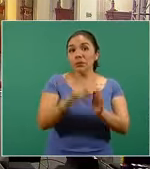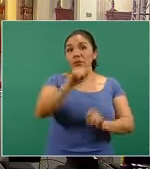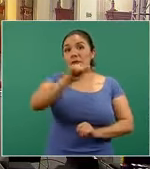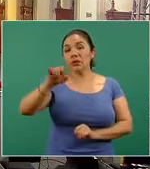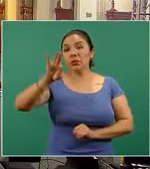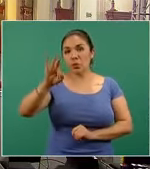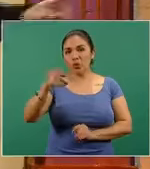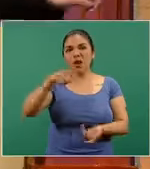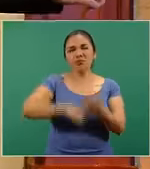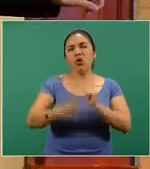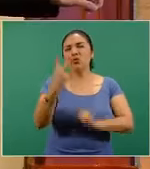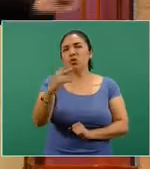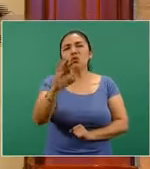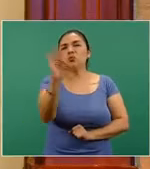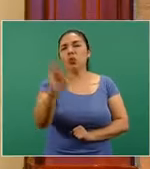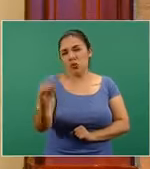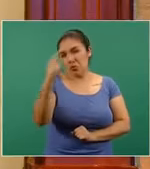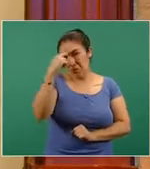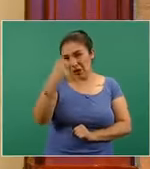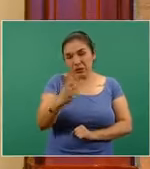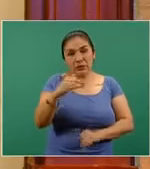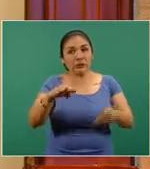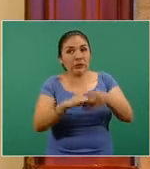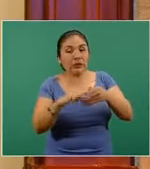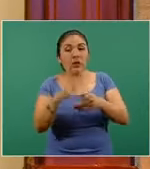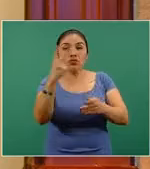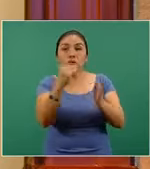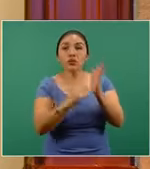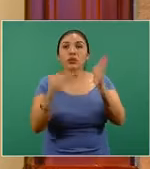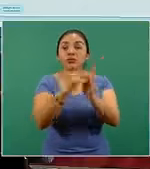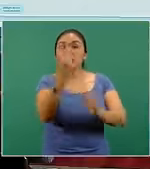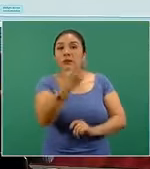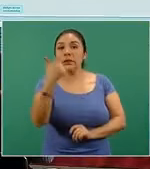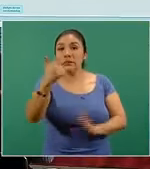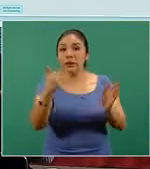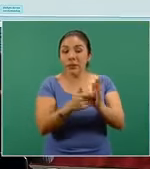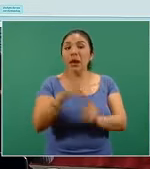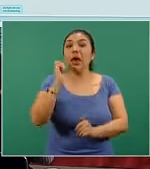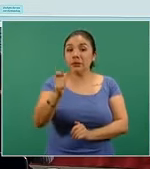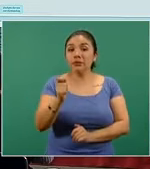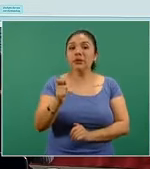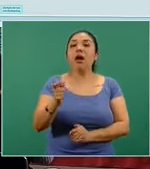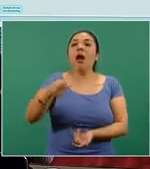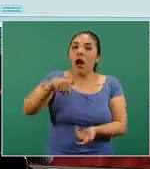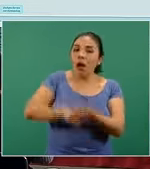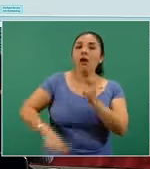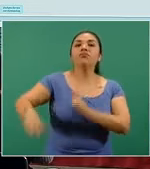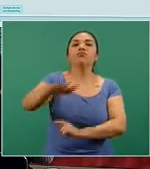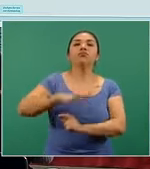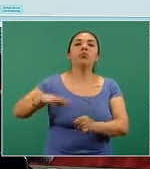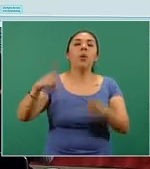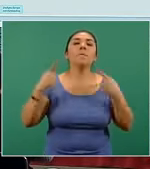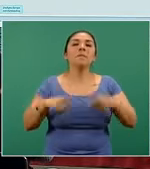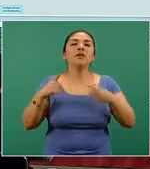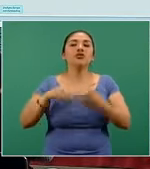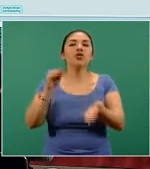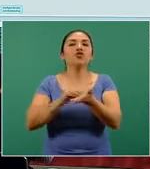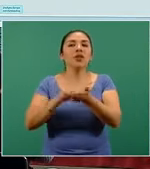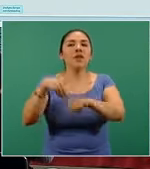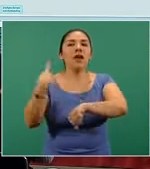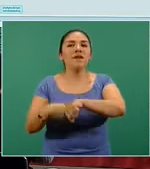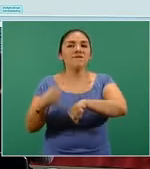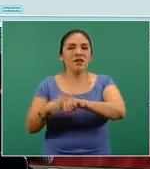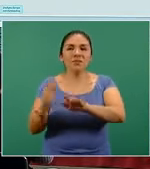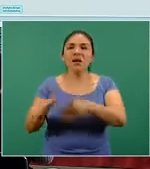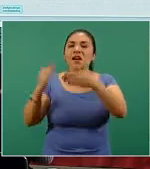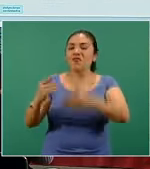50.640, que equivalen al 2% de estos más de 2.307.000, representan precisamente a esa epidemia activa a la que